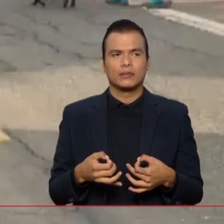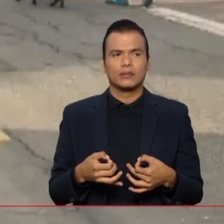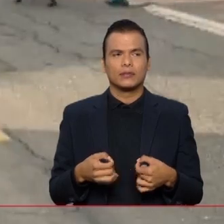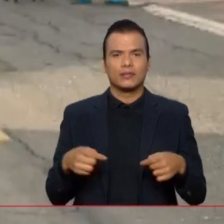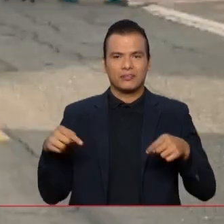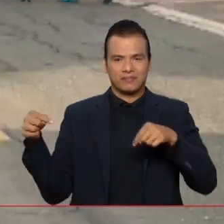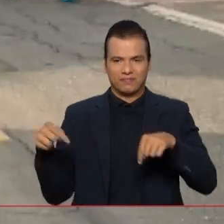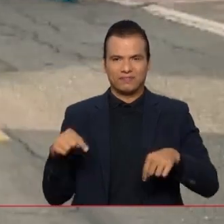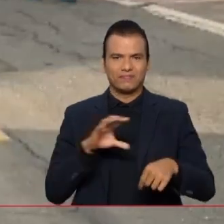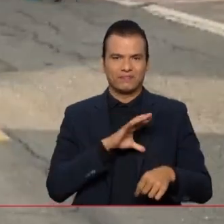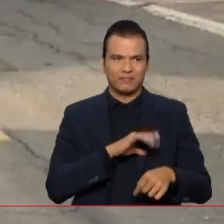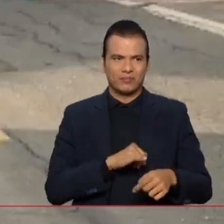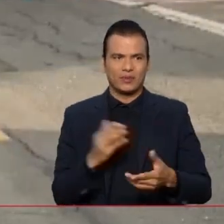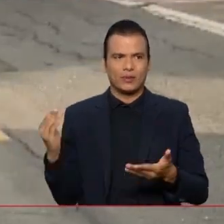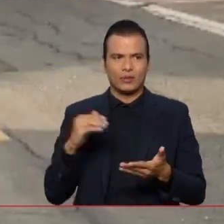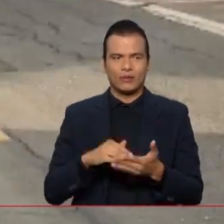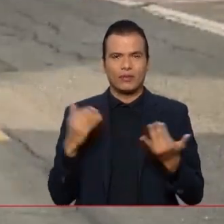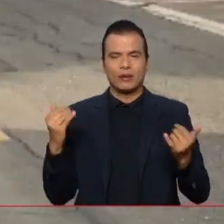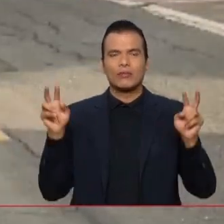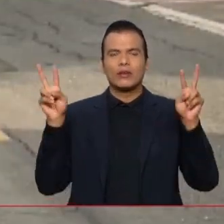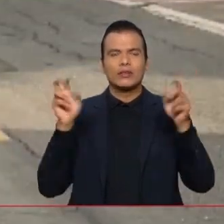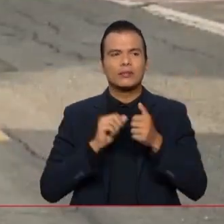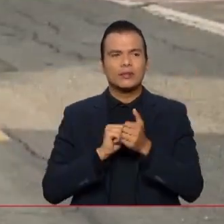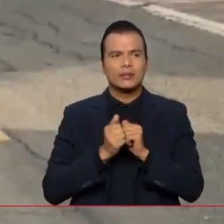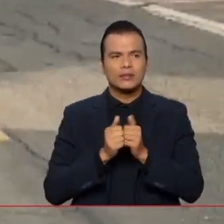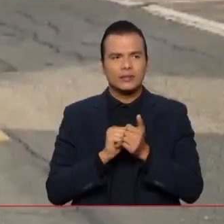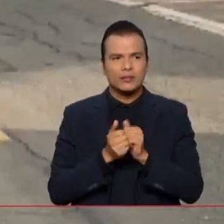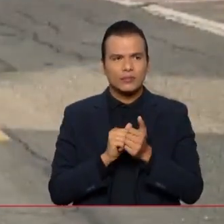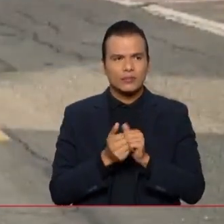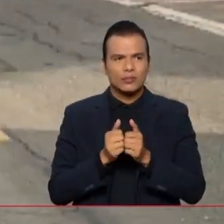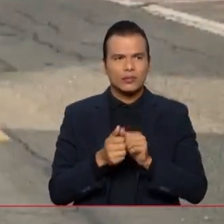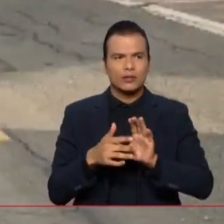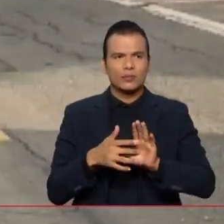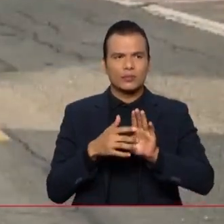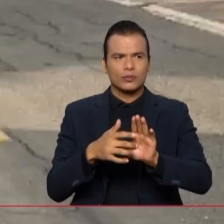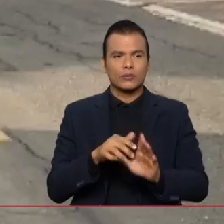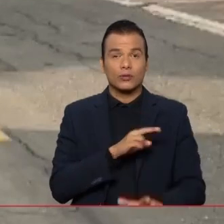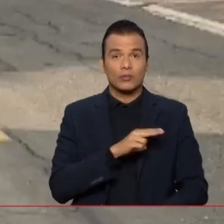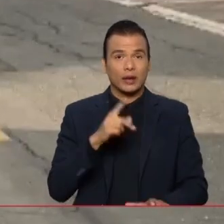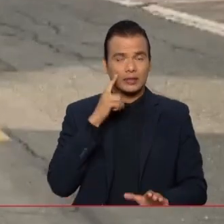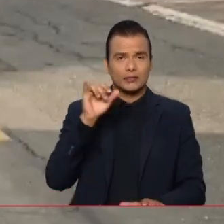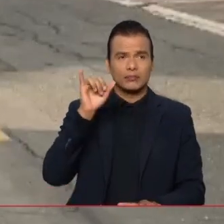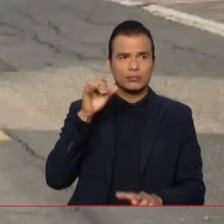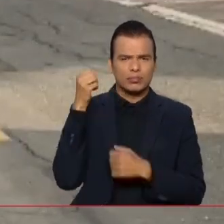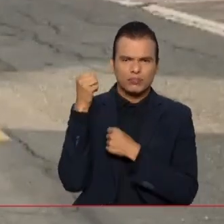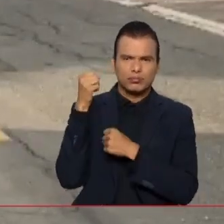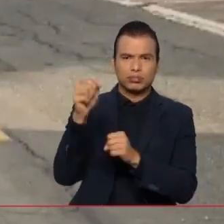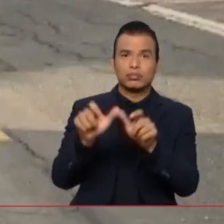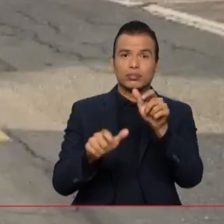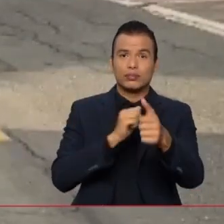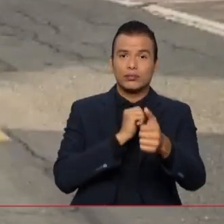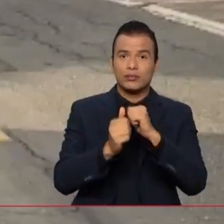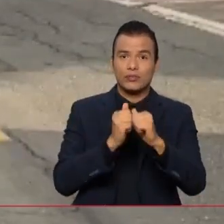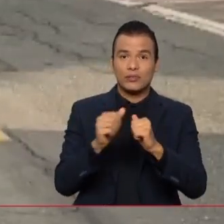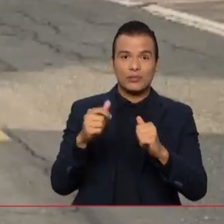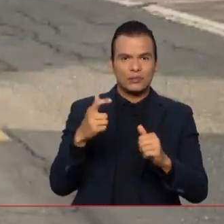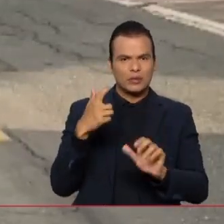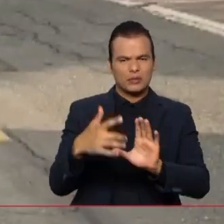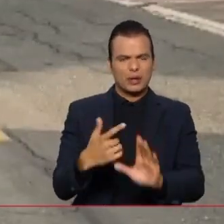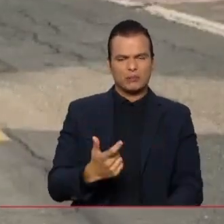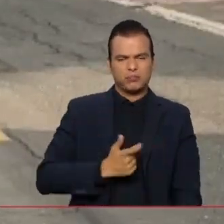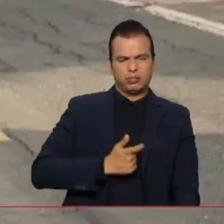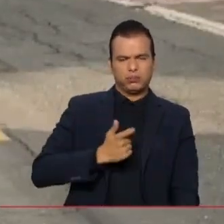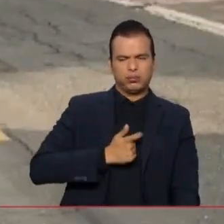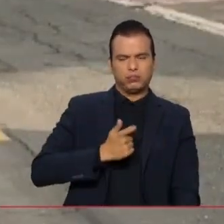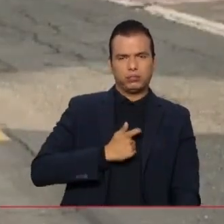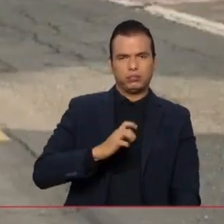E iniciamos deportes con una noticia maravillosa. El Valle del Cauca es invencible y sus deportistas nos bañan de oro puro.